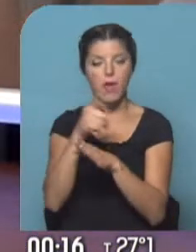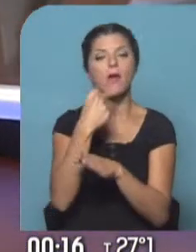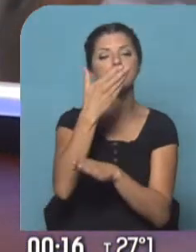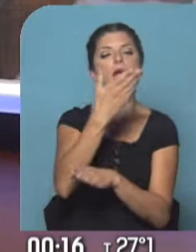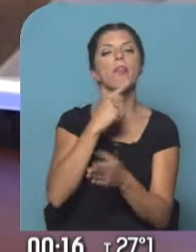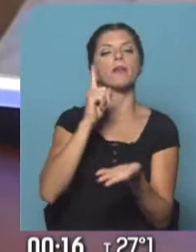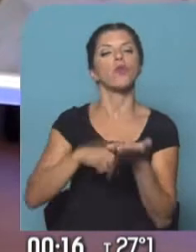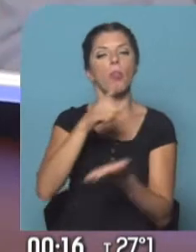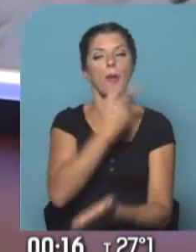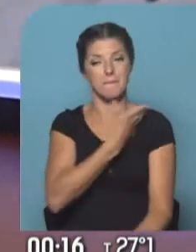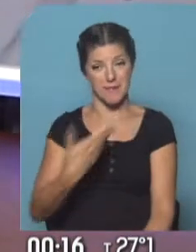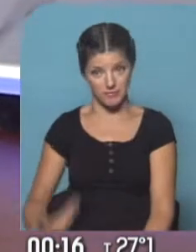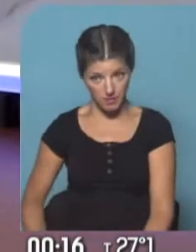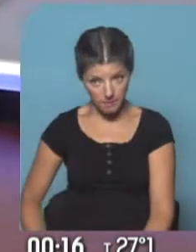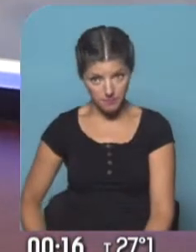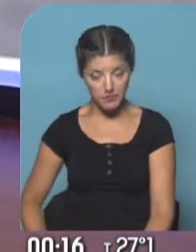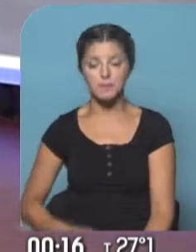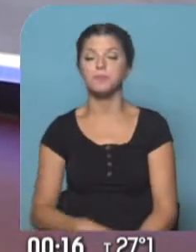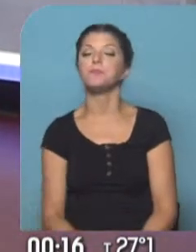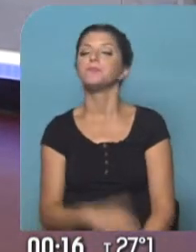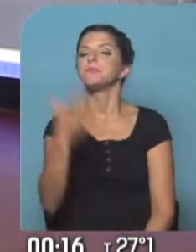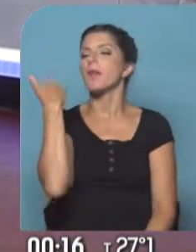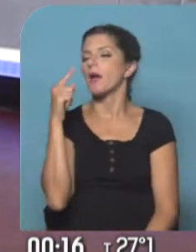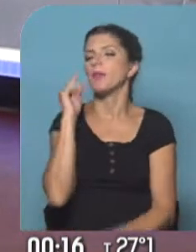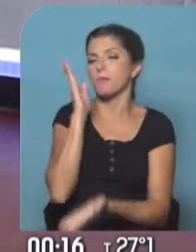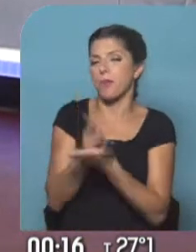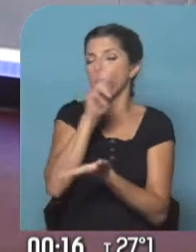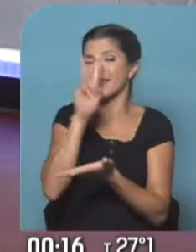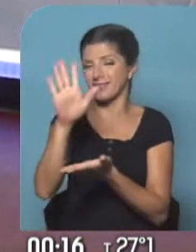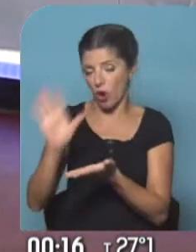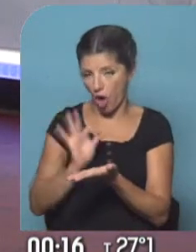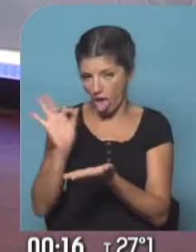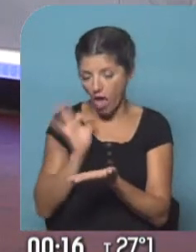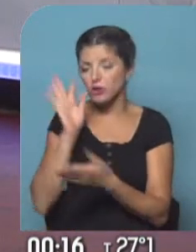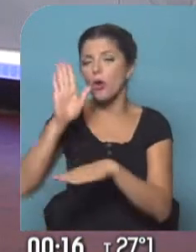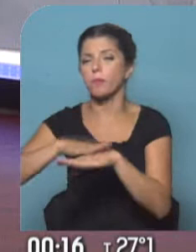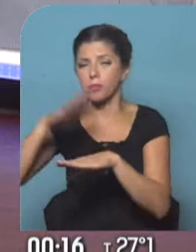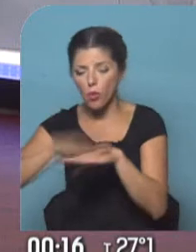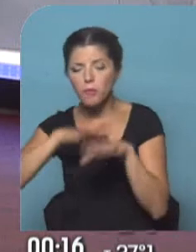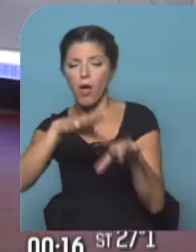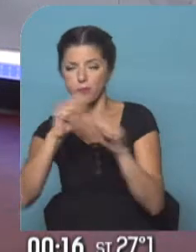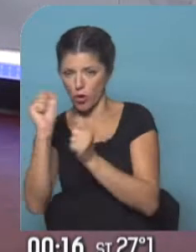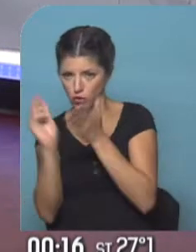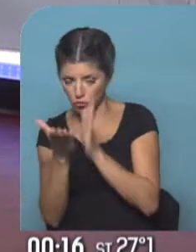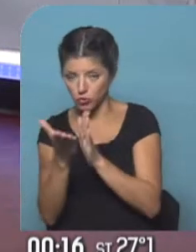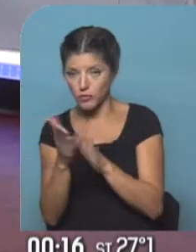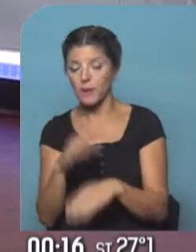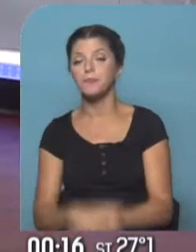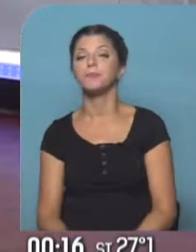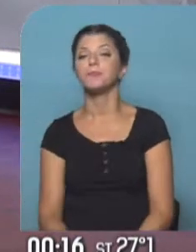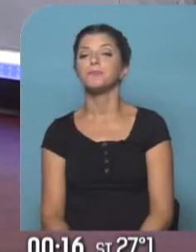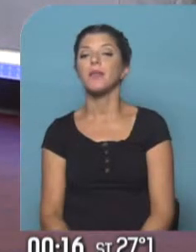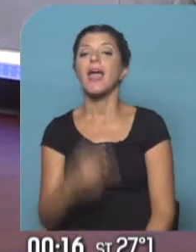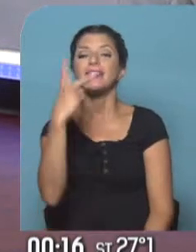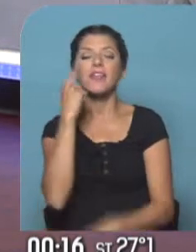Estaría cumpliendo una condena de 25 años por delitos de lesa humanidad. Da justo la casualidad, 3 días antes a